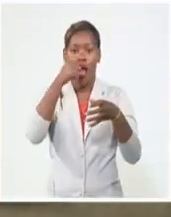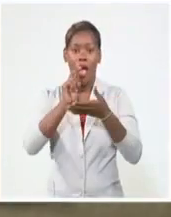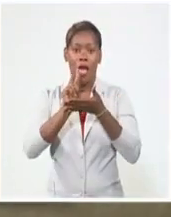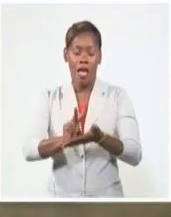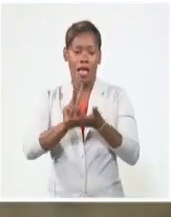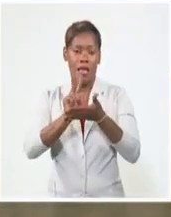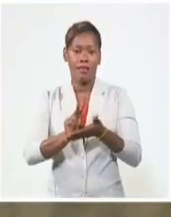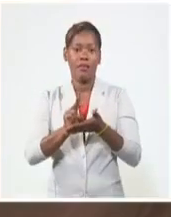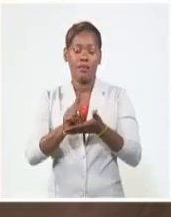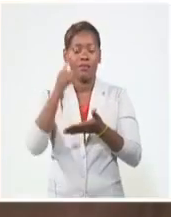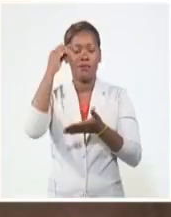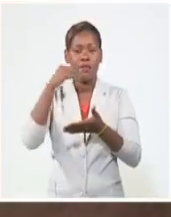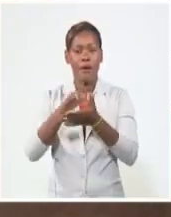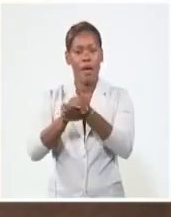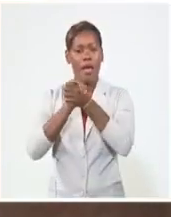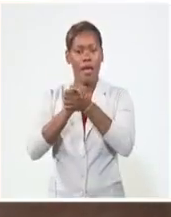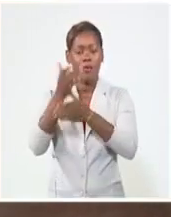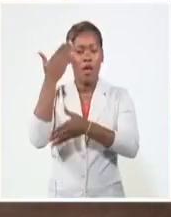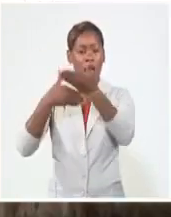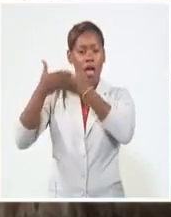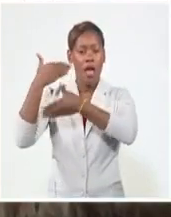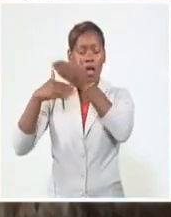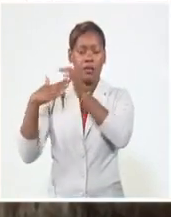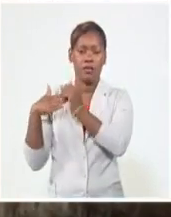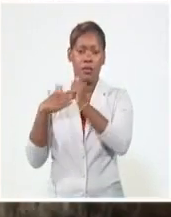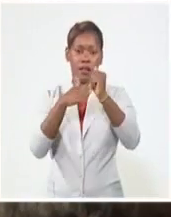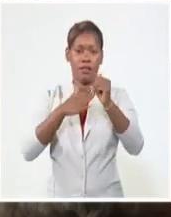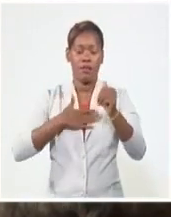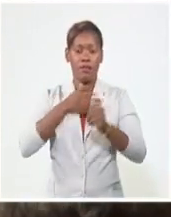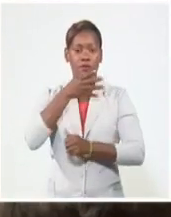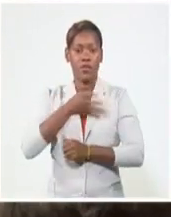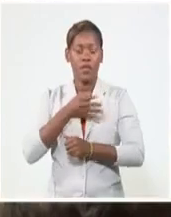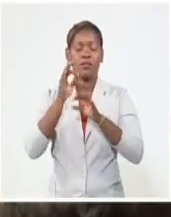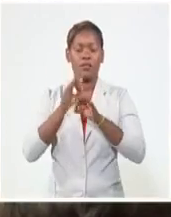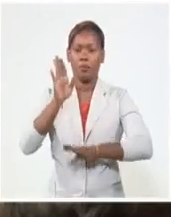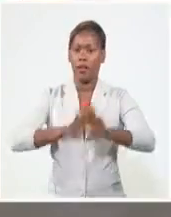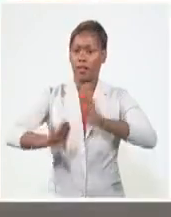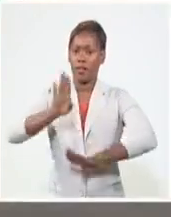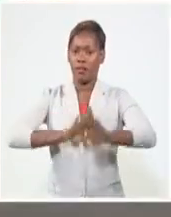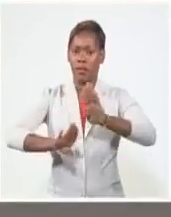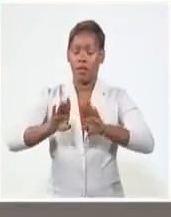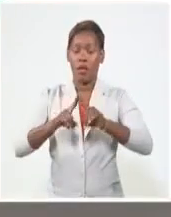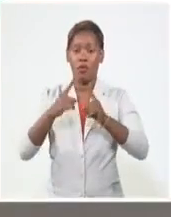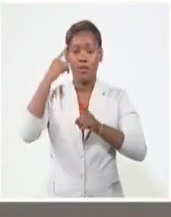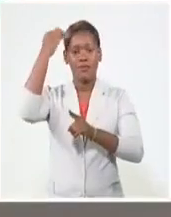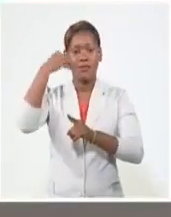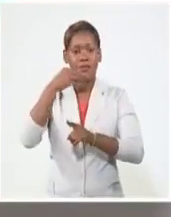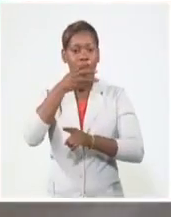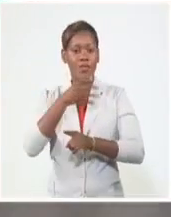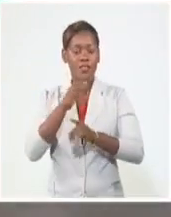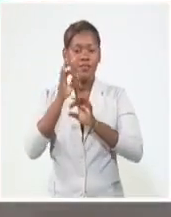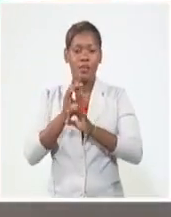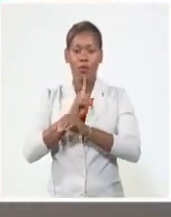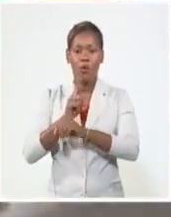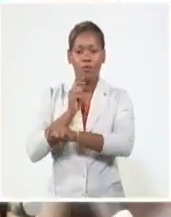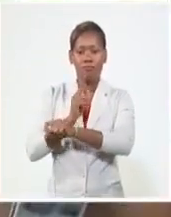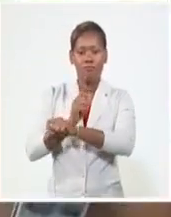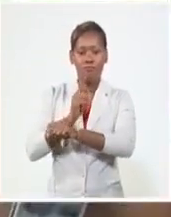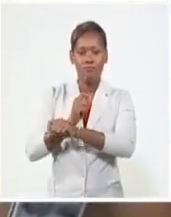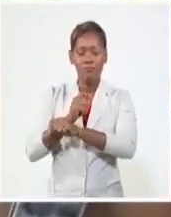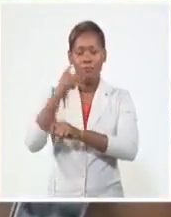confesaron que hace mucho tiempo él se volvió universal y les pertenecía por ser ejemplo de pensador progresista.